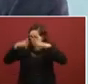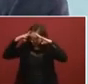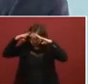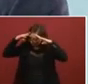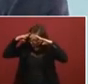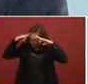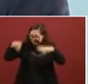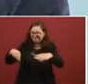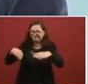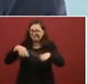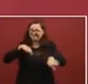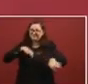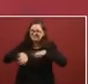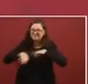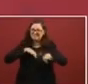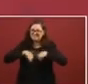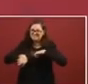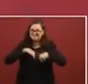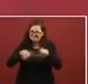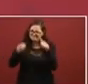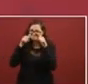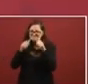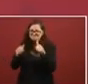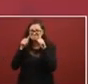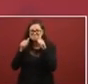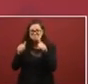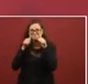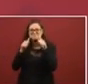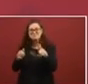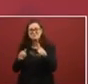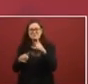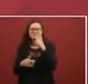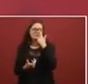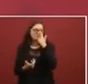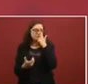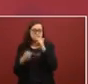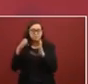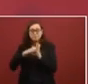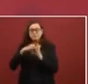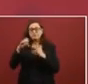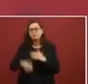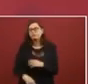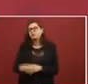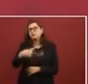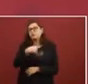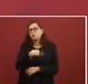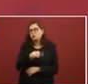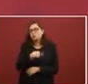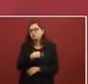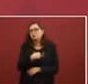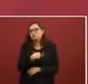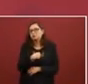tiempo hemos dedicado. Por ejemplo, yo me reúno